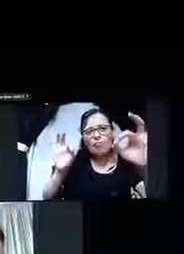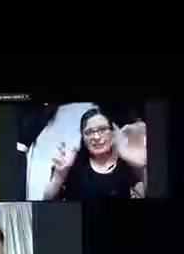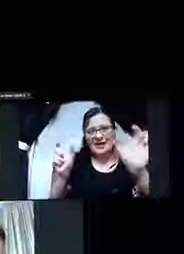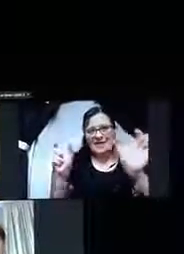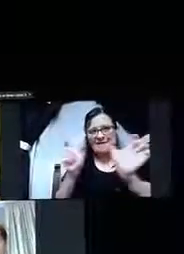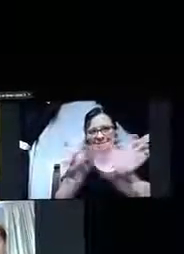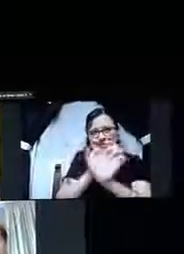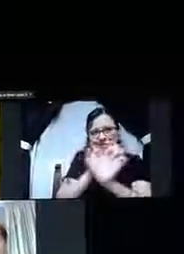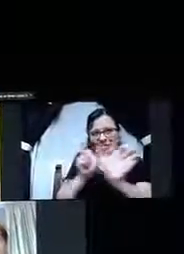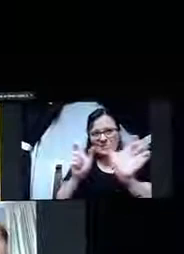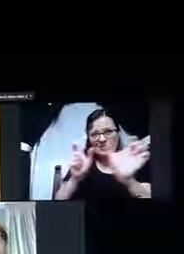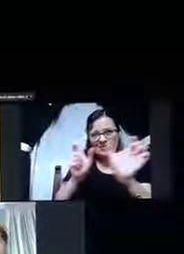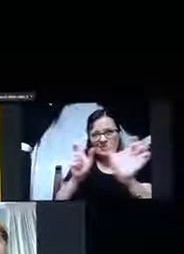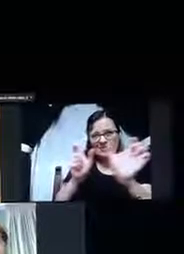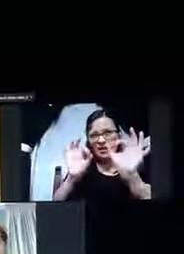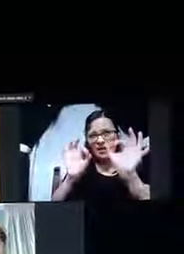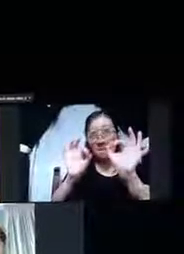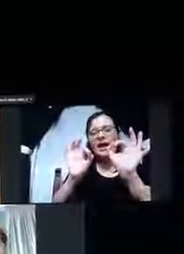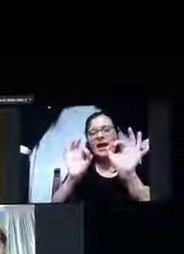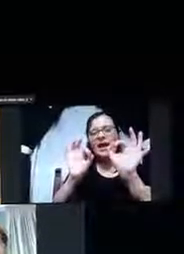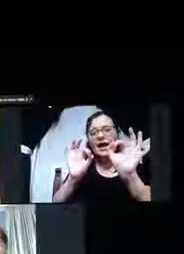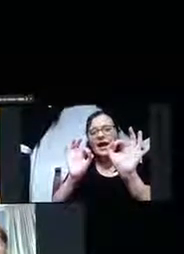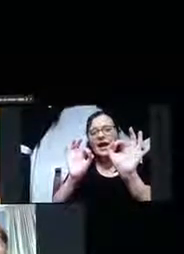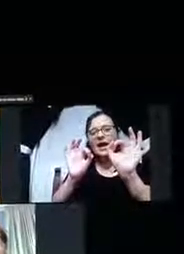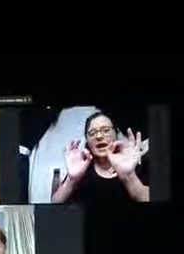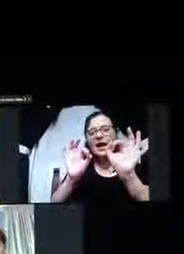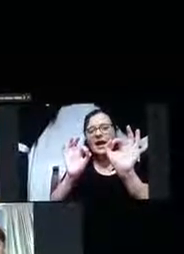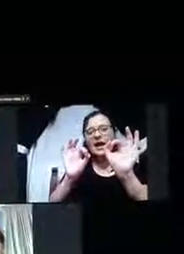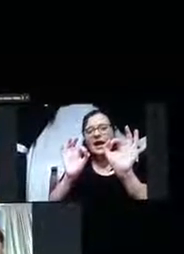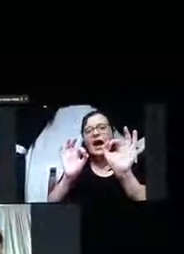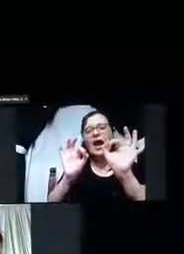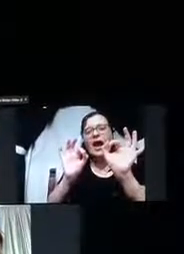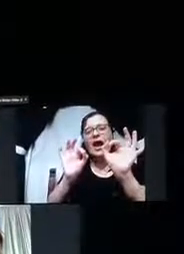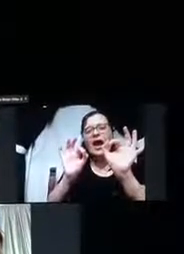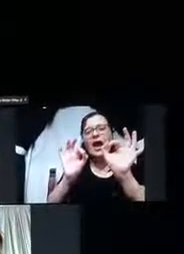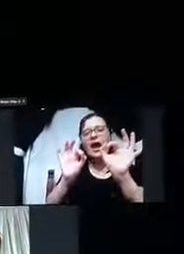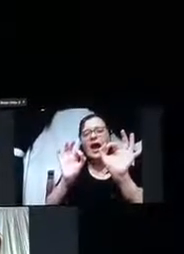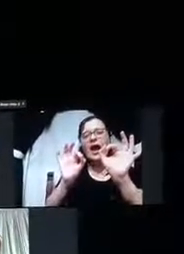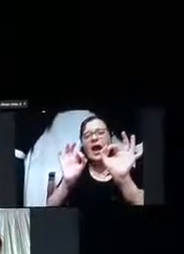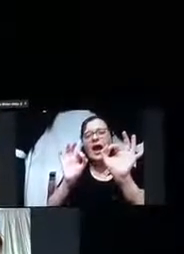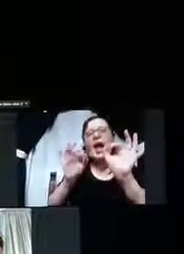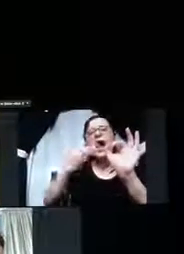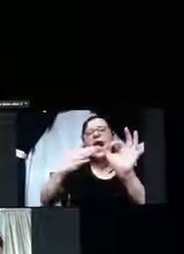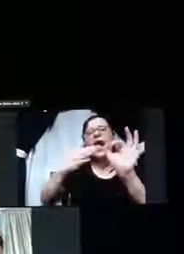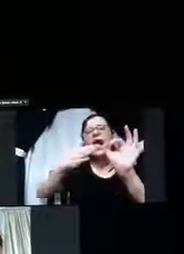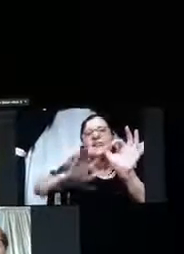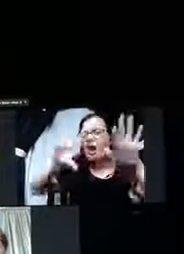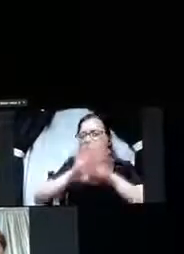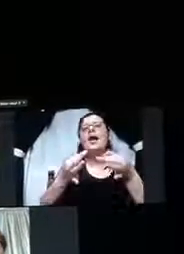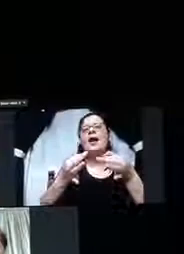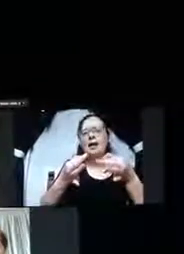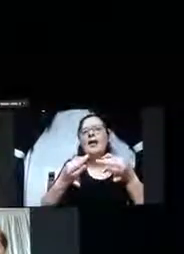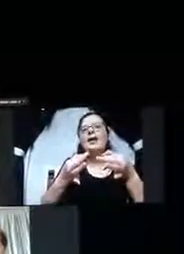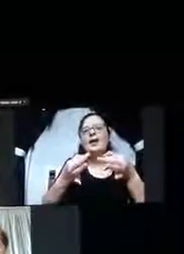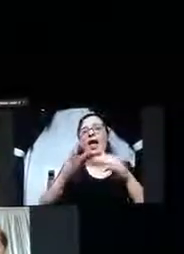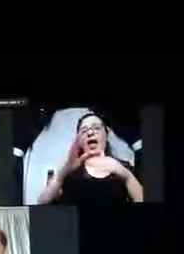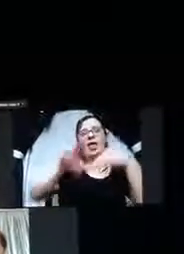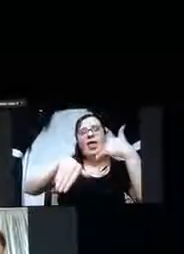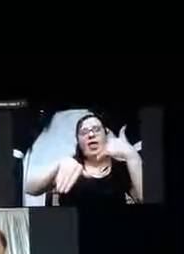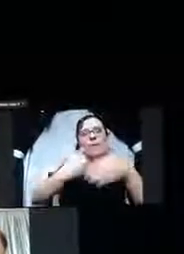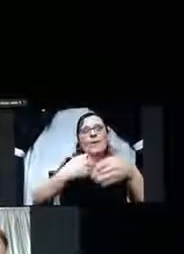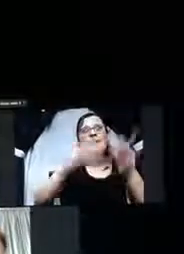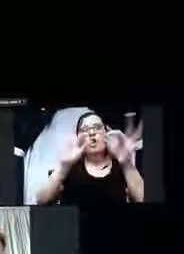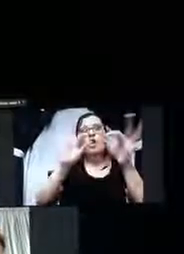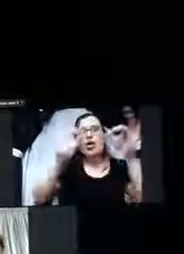sintácticas, ¿sí?, que nos van a permitir ingresar al significado de una oración y posteriormente de un